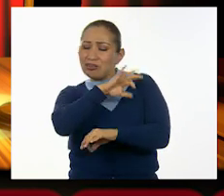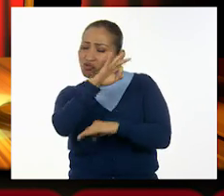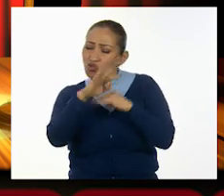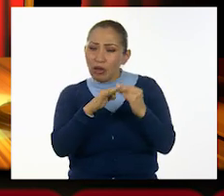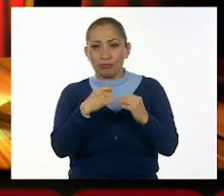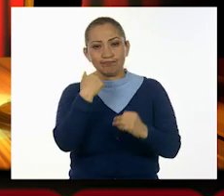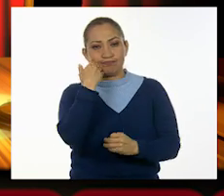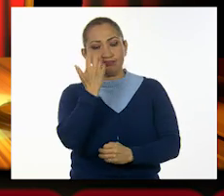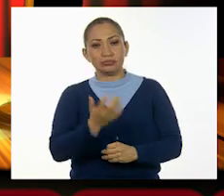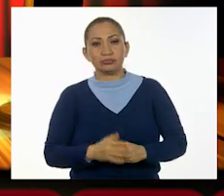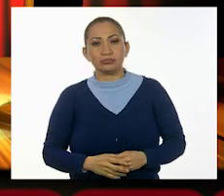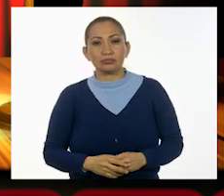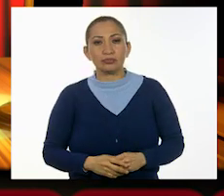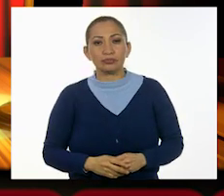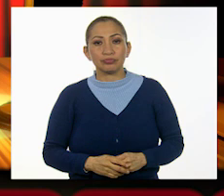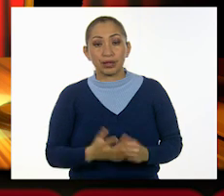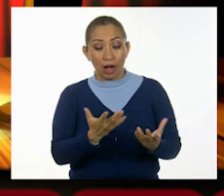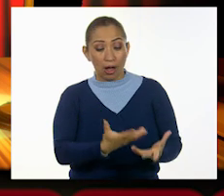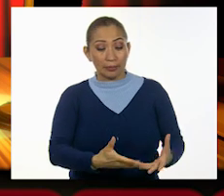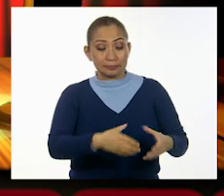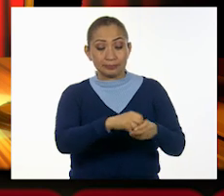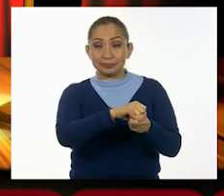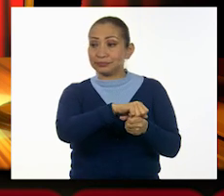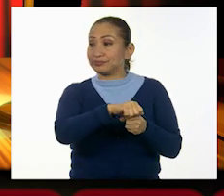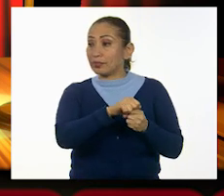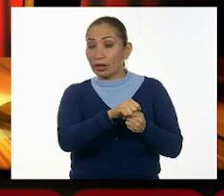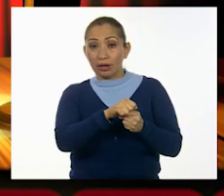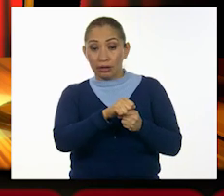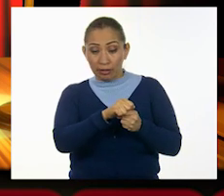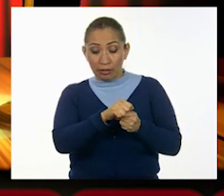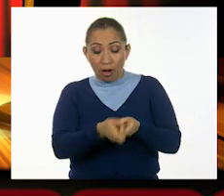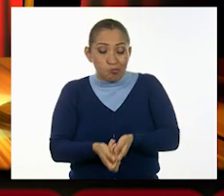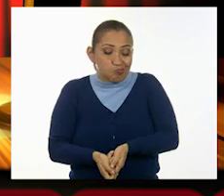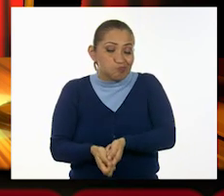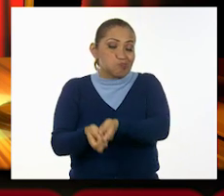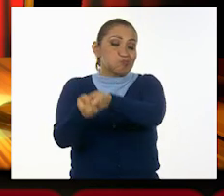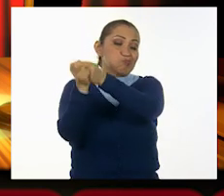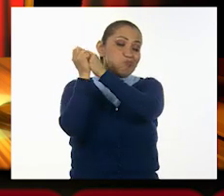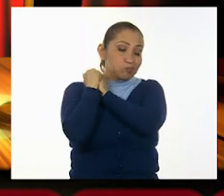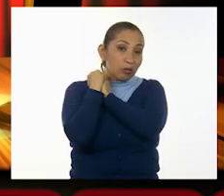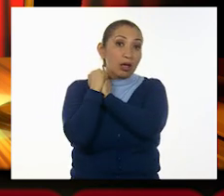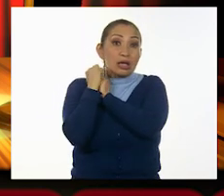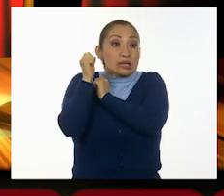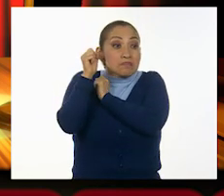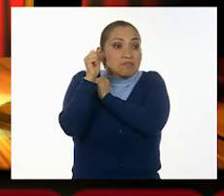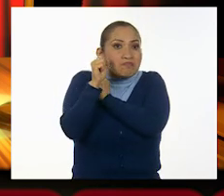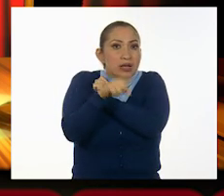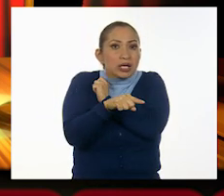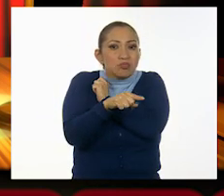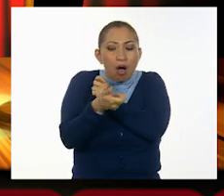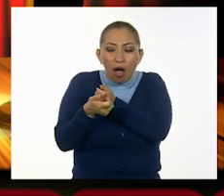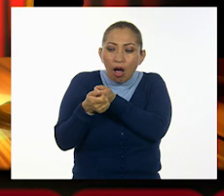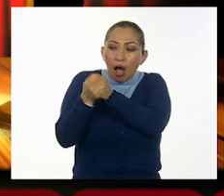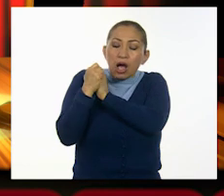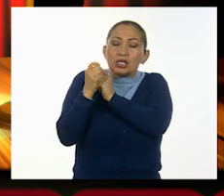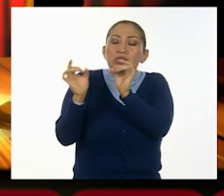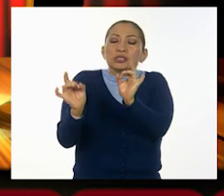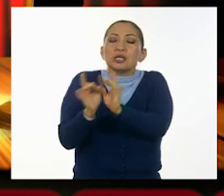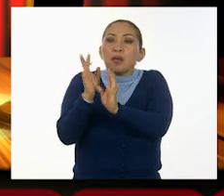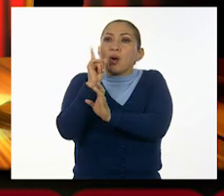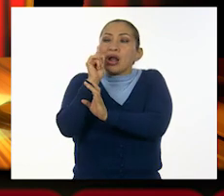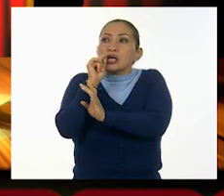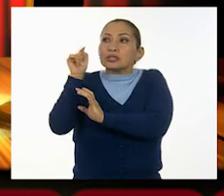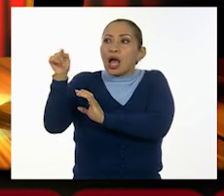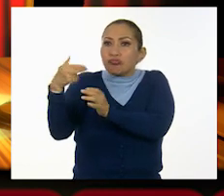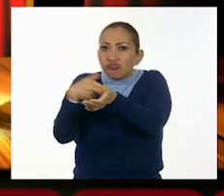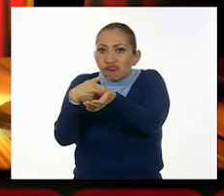quiera. Cerré la bolsa, la eché sobre un hombro y justo en ese momento, el policía